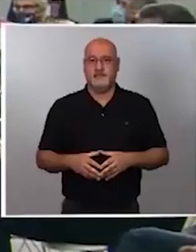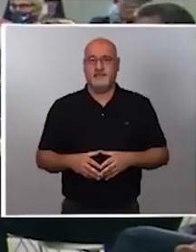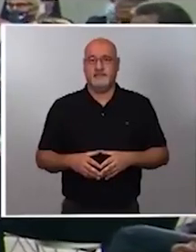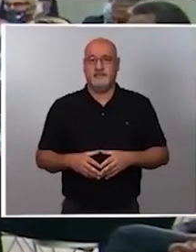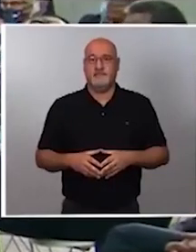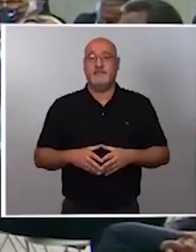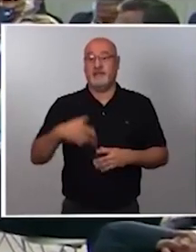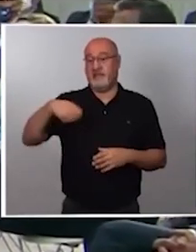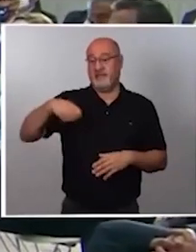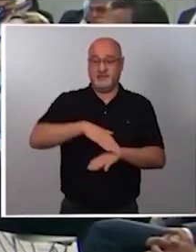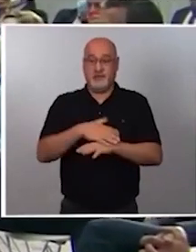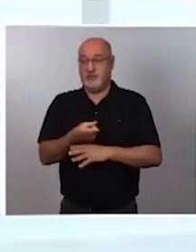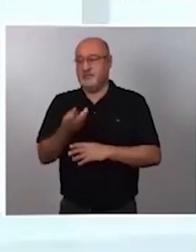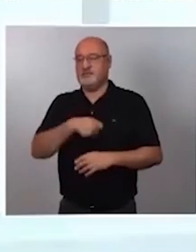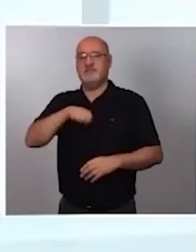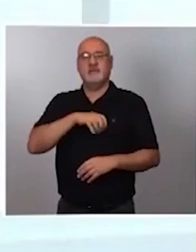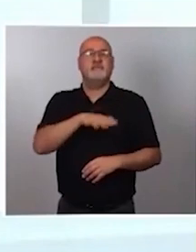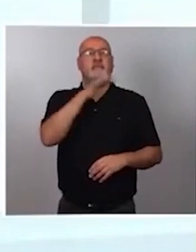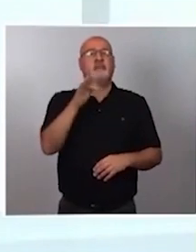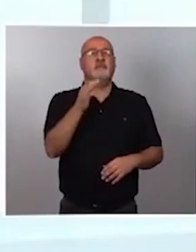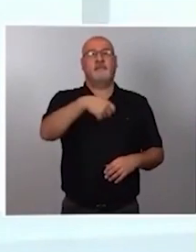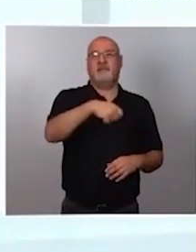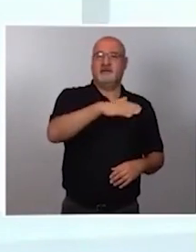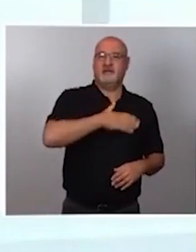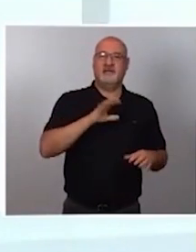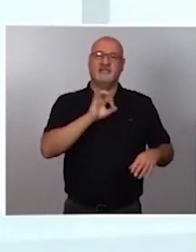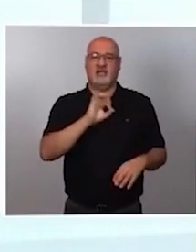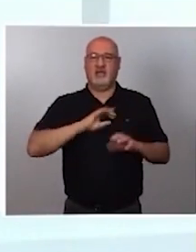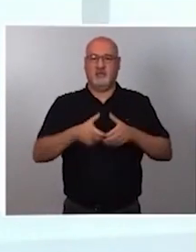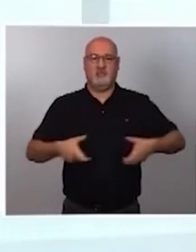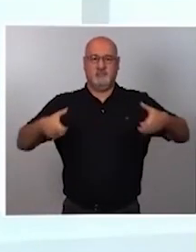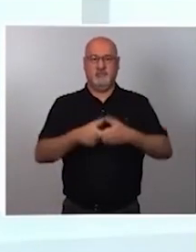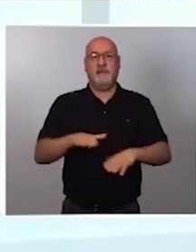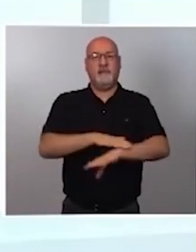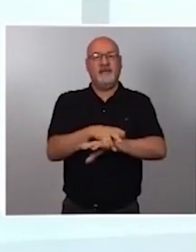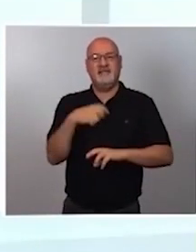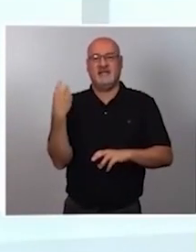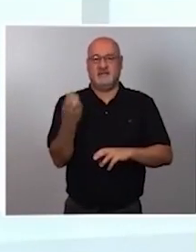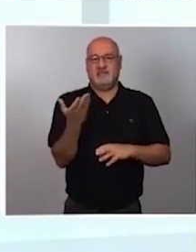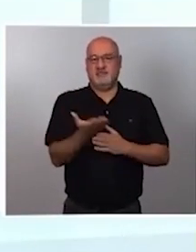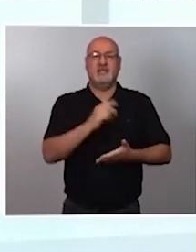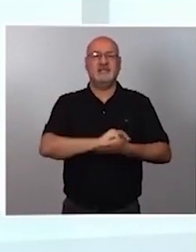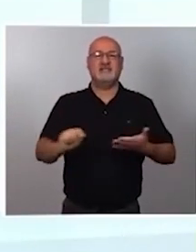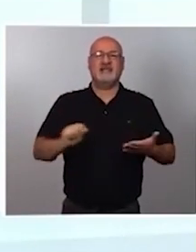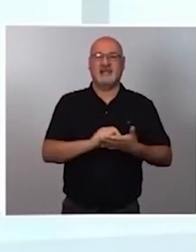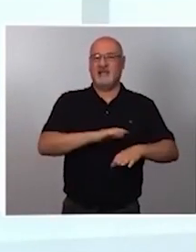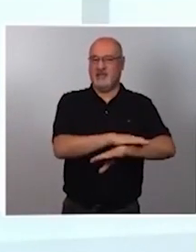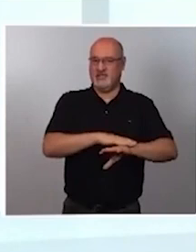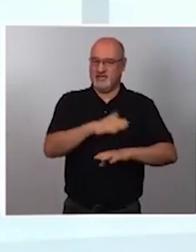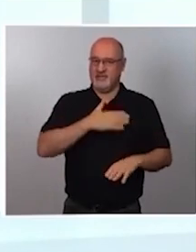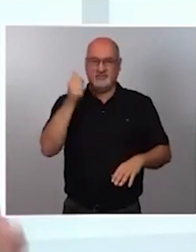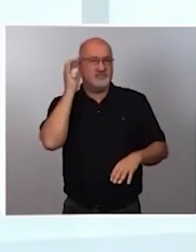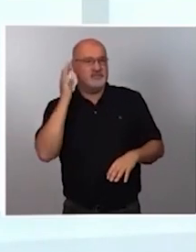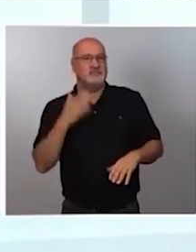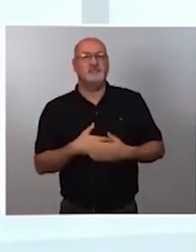militar. Así que deja pocas dudas sobre el impacto que en la libertad de los ciudadanos tuvo esa decisión de 4 meses que el